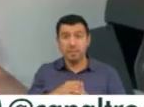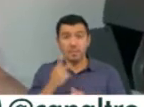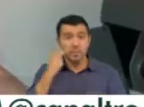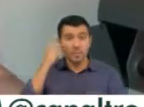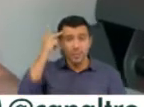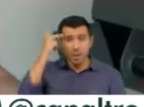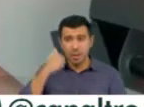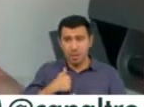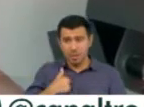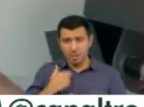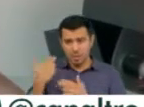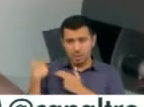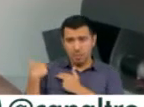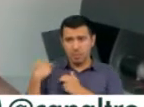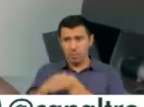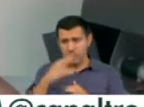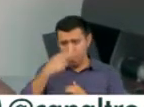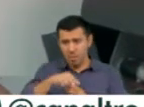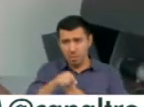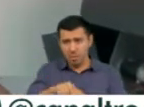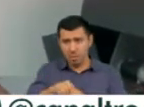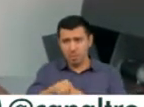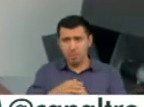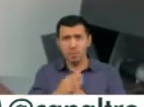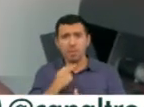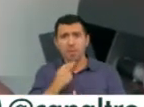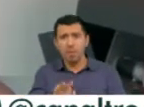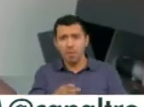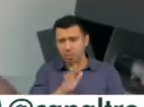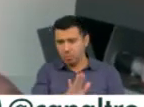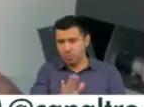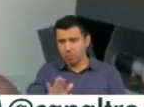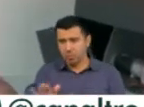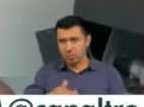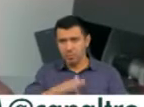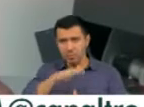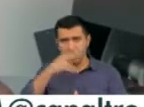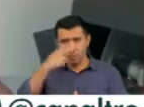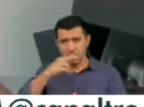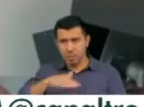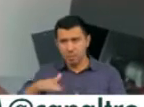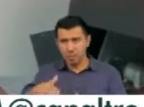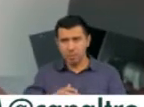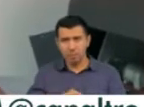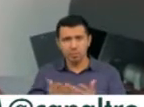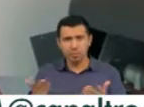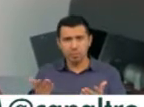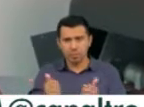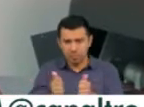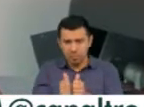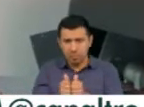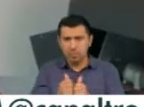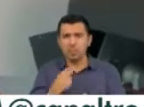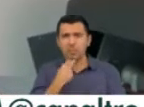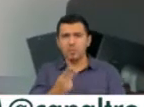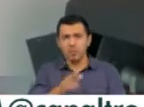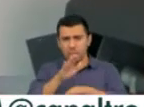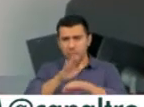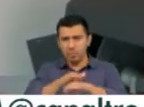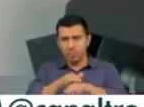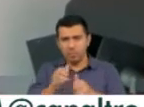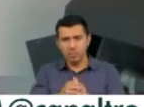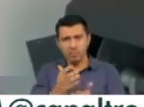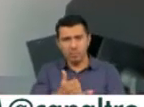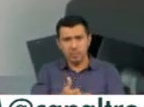familia Somos la voz de ellos entonces por eso les hacemos esta invitación que nos acompañe que rescatemos principios